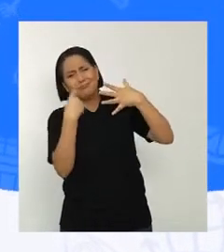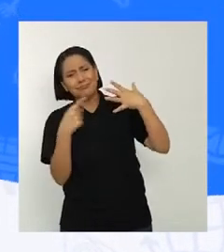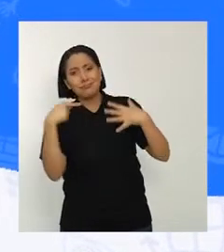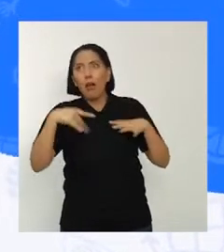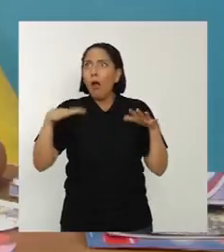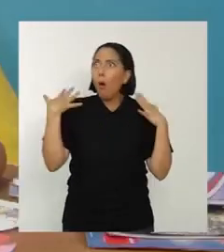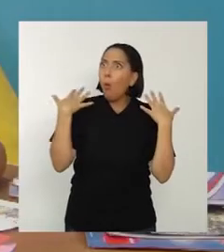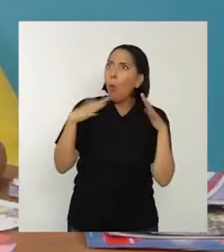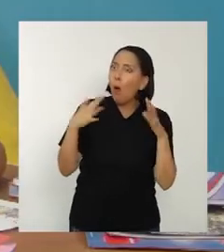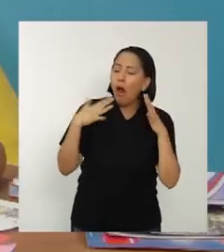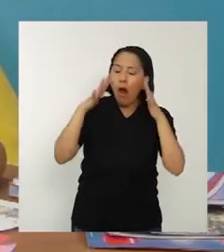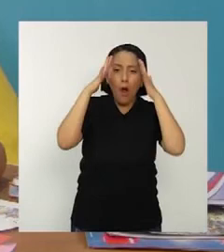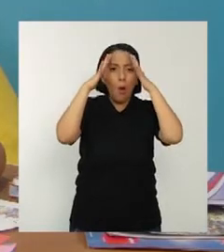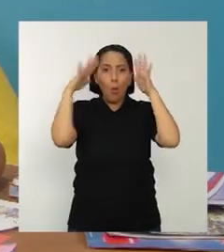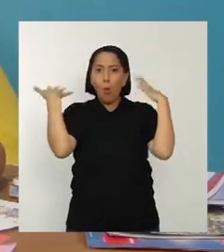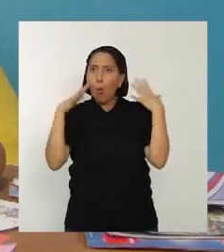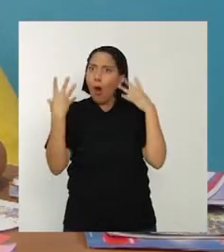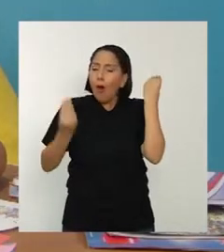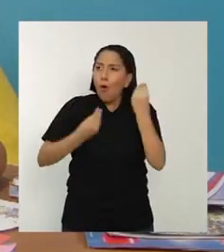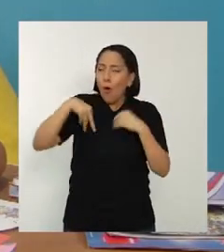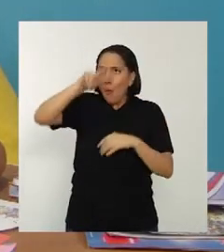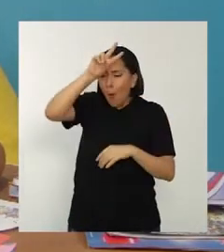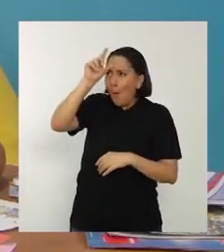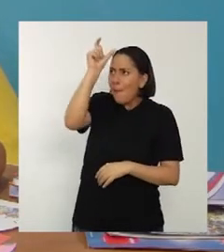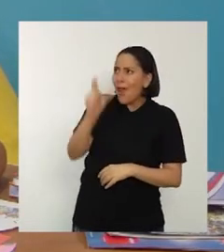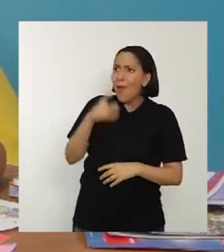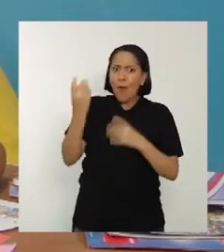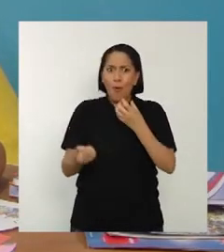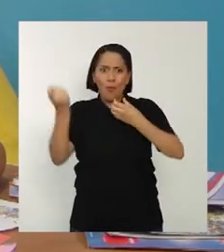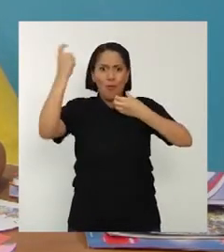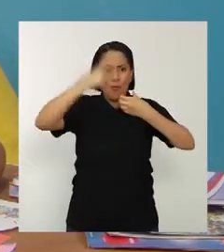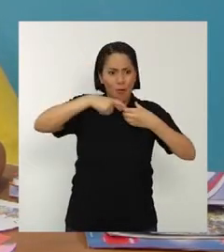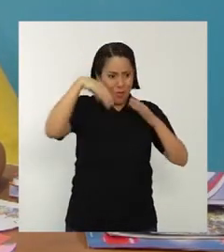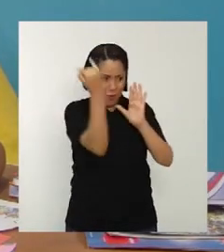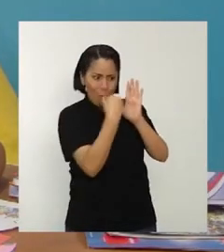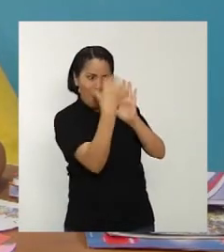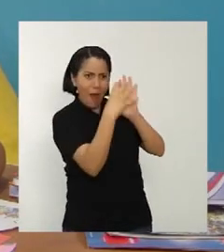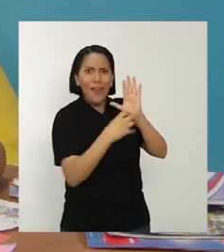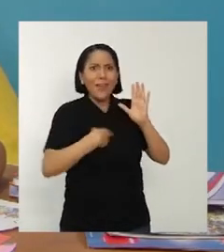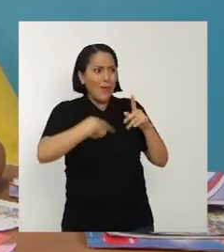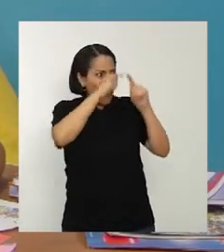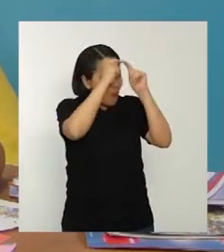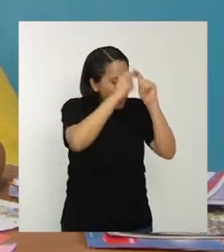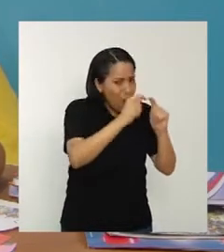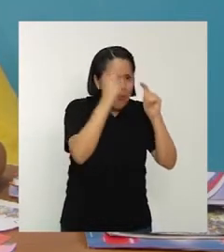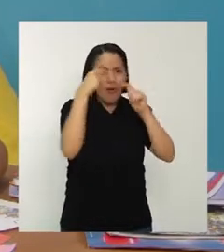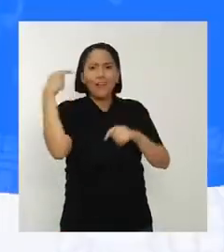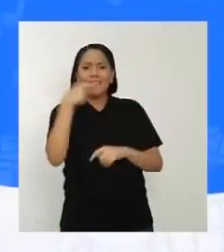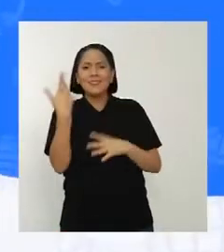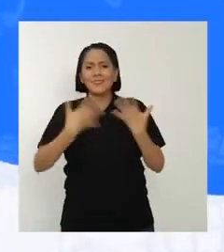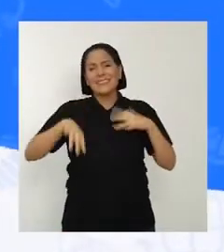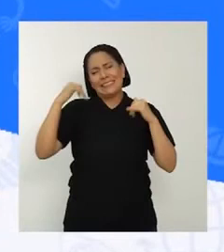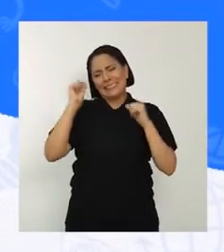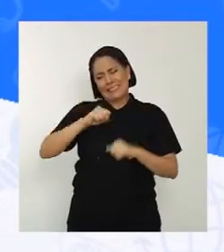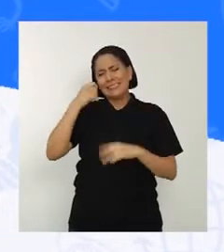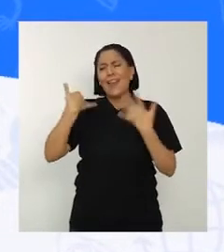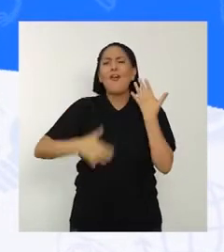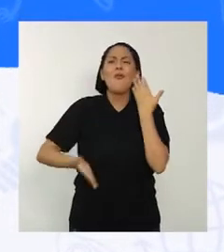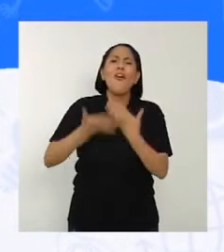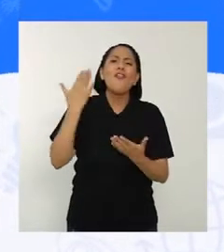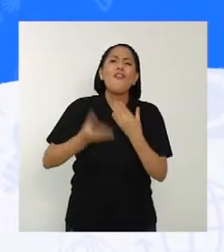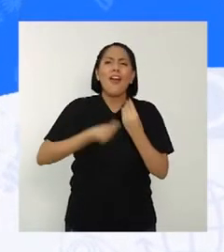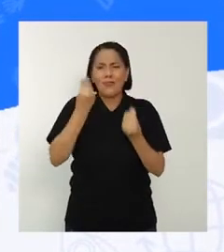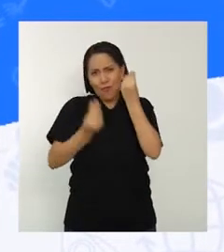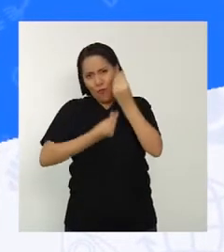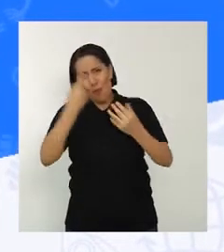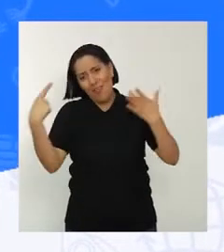otros. ¡Eso es increíble! Me encanta saber que hay un peruano trabajando en los cómics que tanto admiro. Ahora todo es mucho